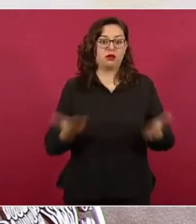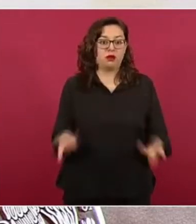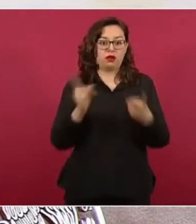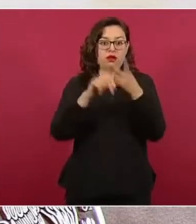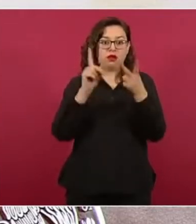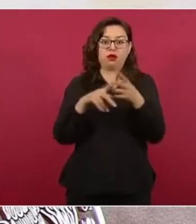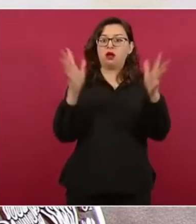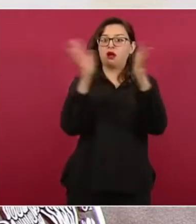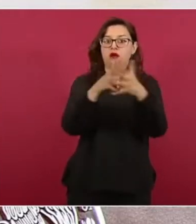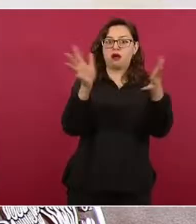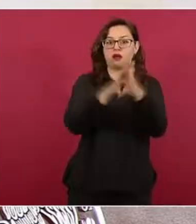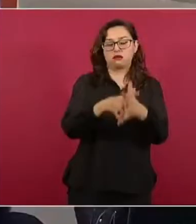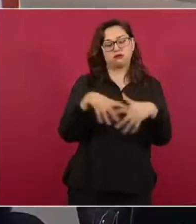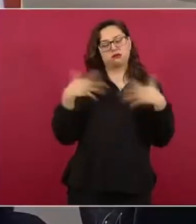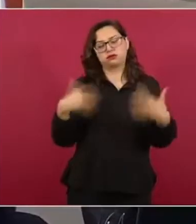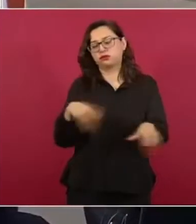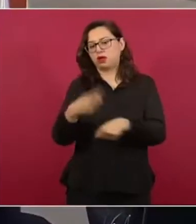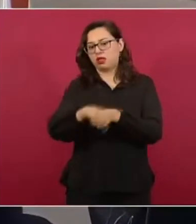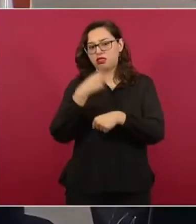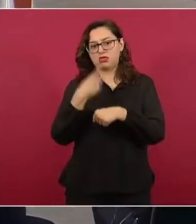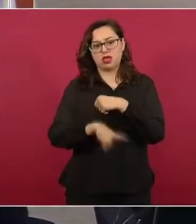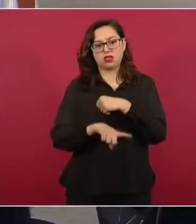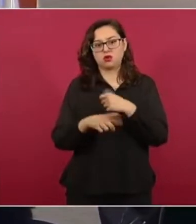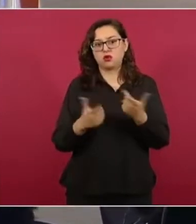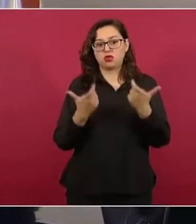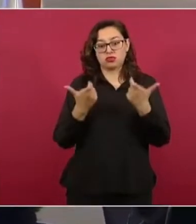y esto afectó mucho el mercado mundial.